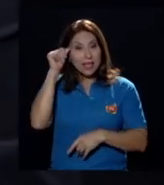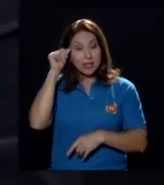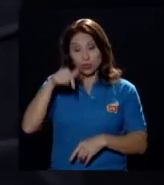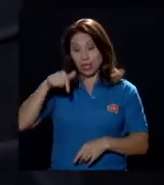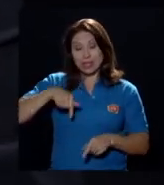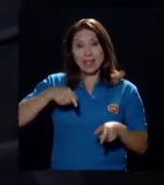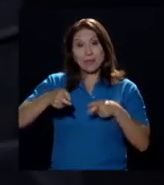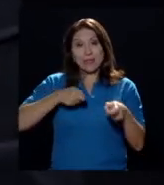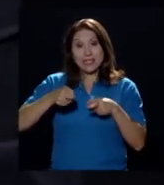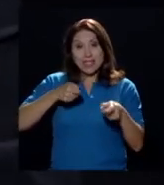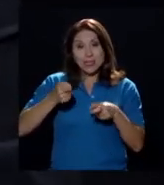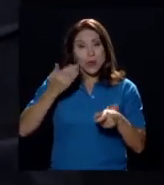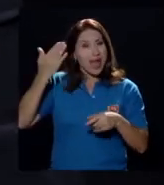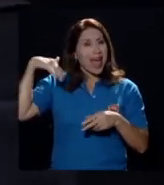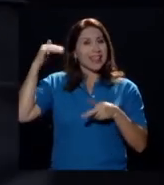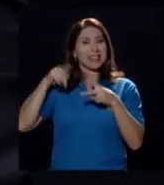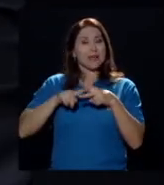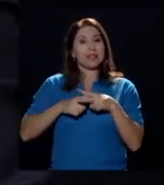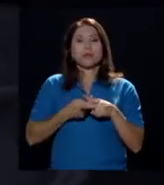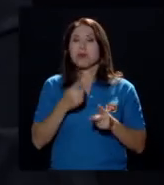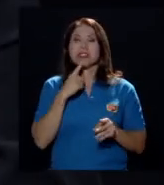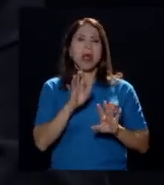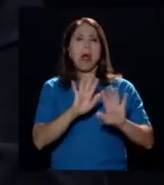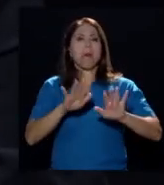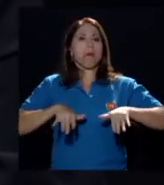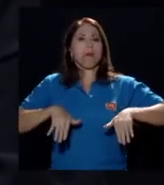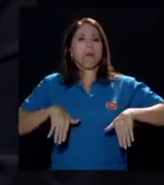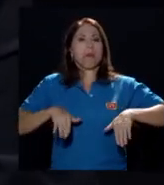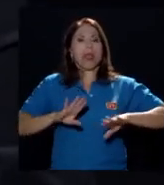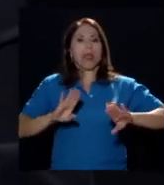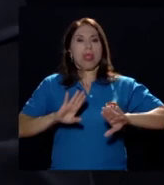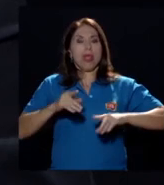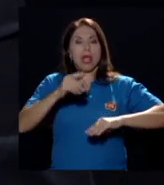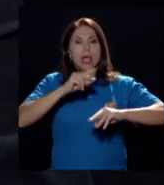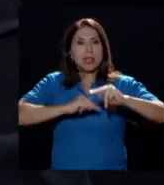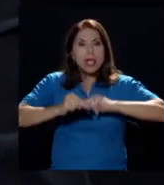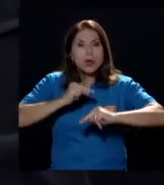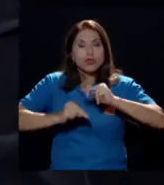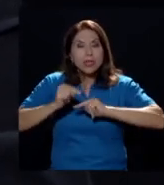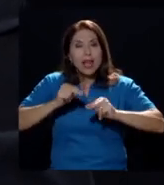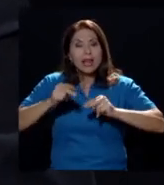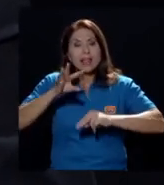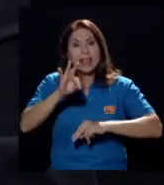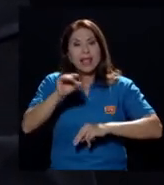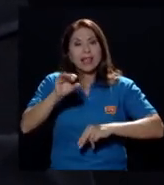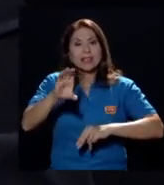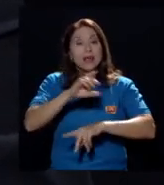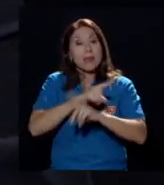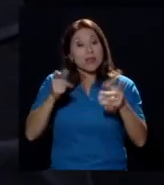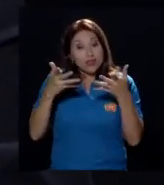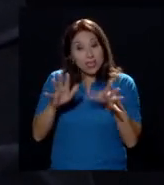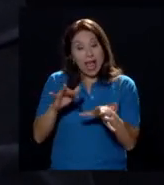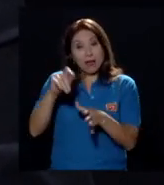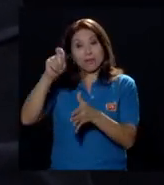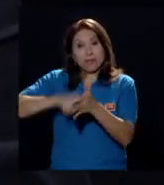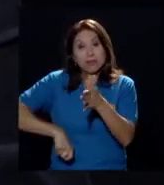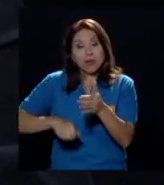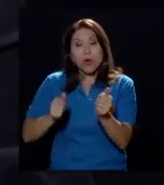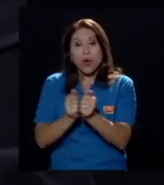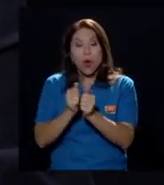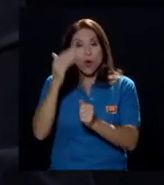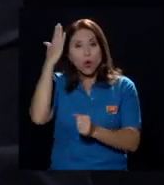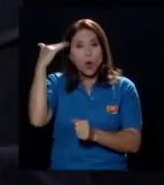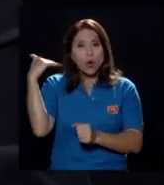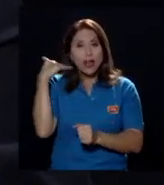que no iba a negociar tratados, negoció uno con Corea, por ejemplo, fue muy importante. Terminamos también,